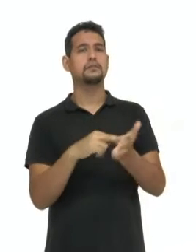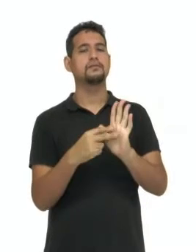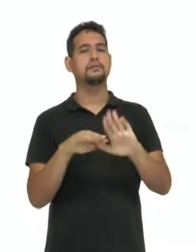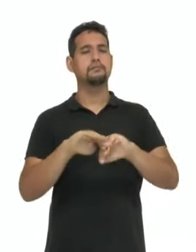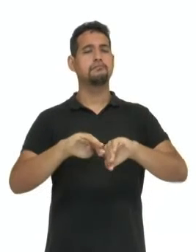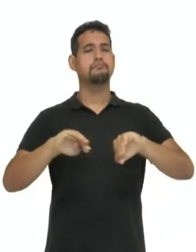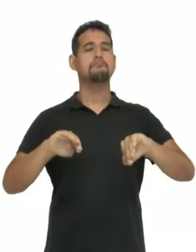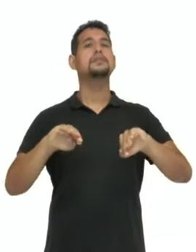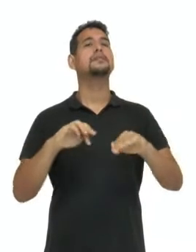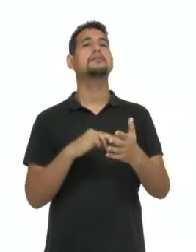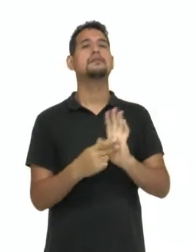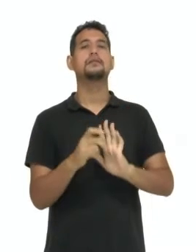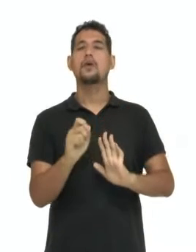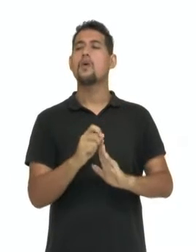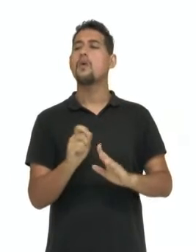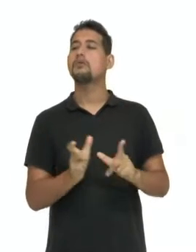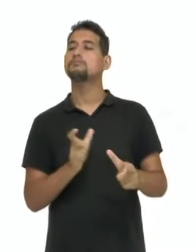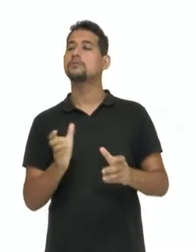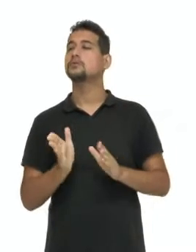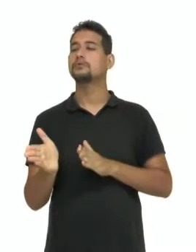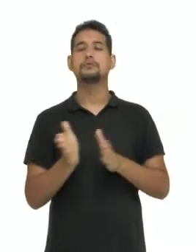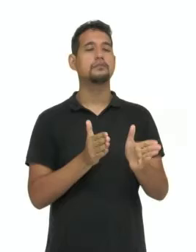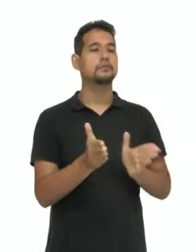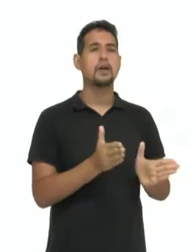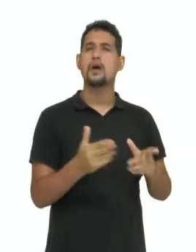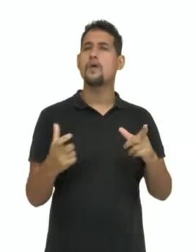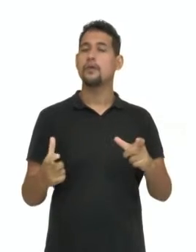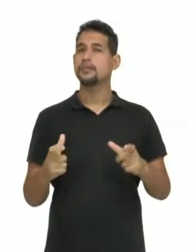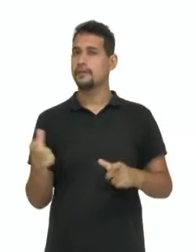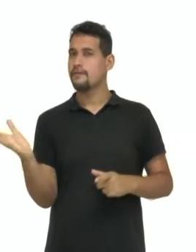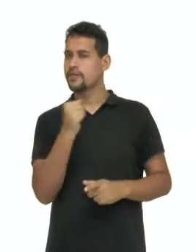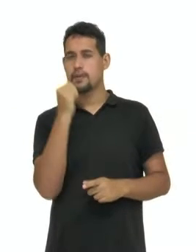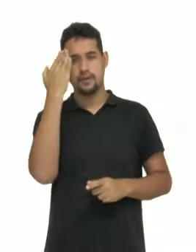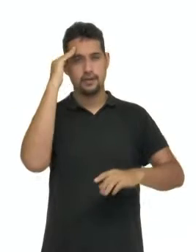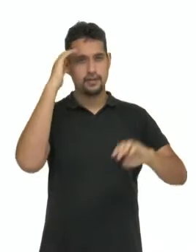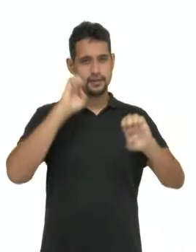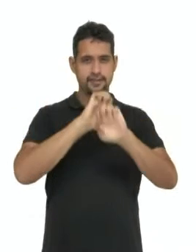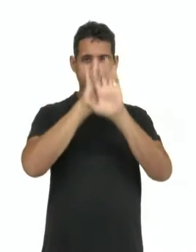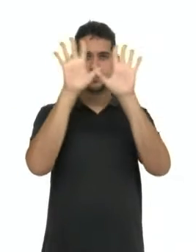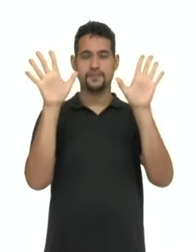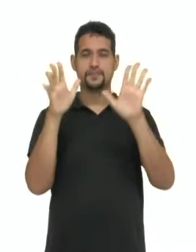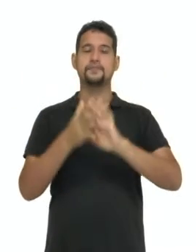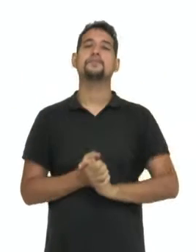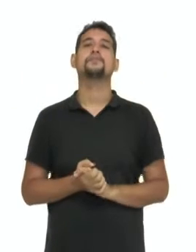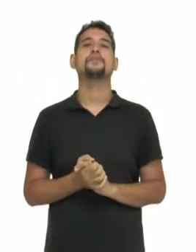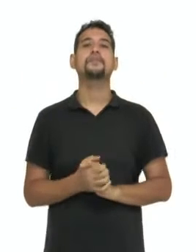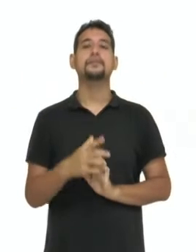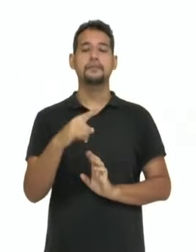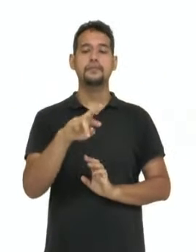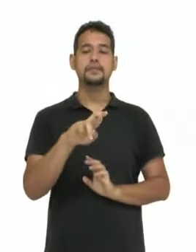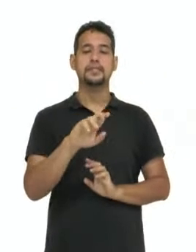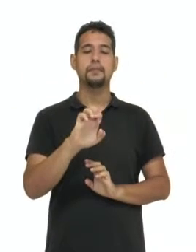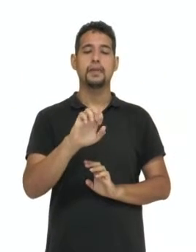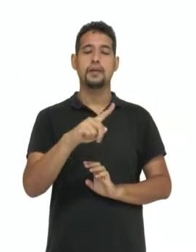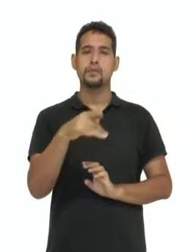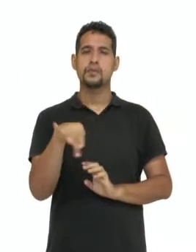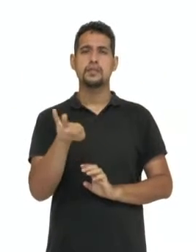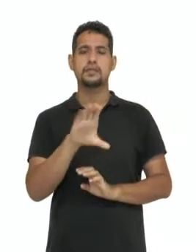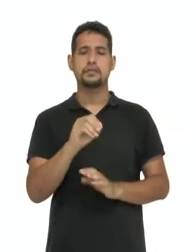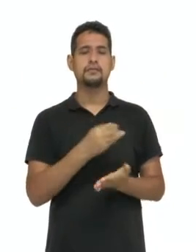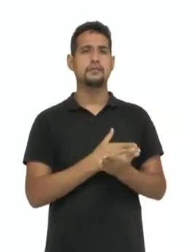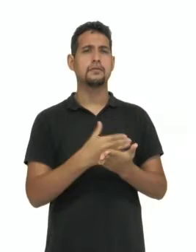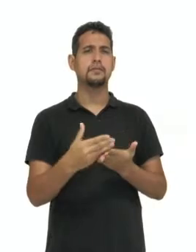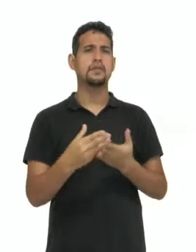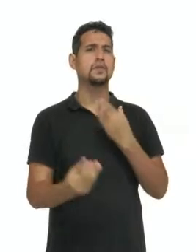desplazamiento o destino. Vamos ver, vamos entender aqui, ó. Preposição de